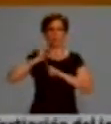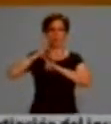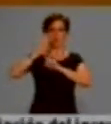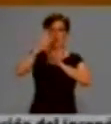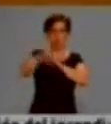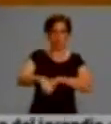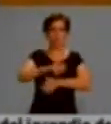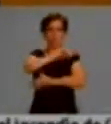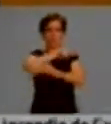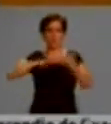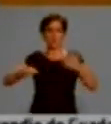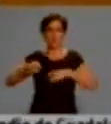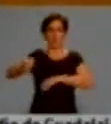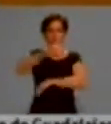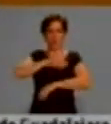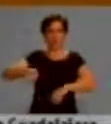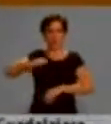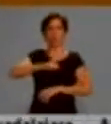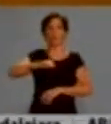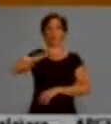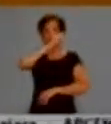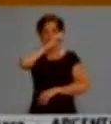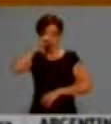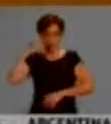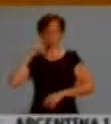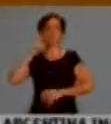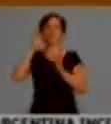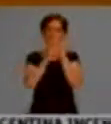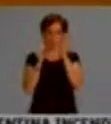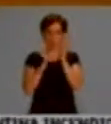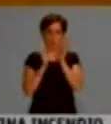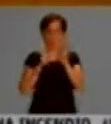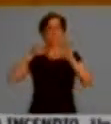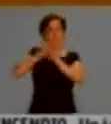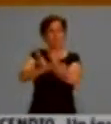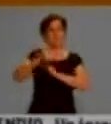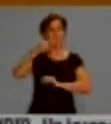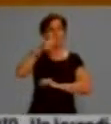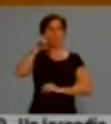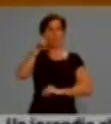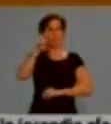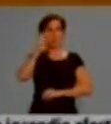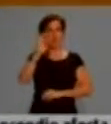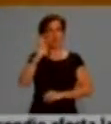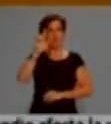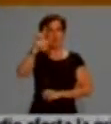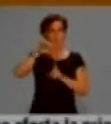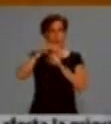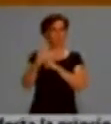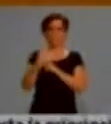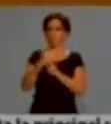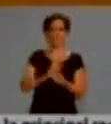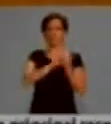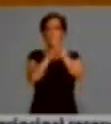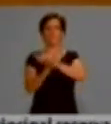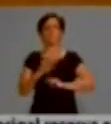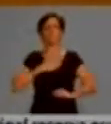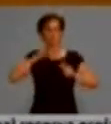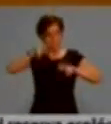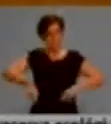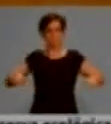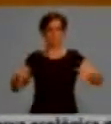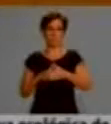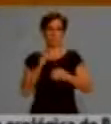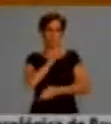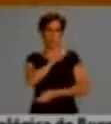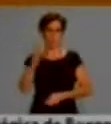por supuesto Madrid y la Comunidad Valenciana. El caso Gürtel acababa de pasar a ser el caso del Partido Popular.